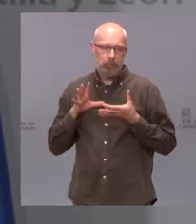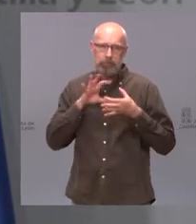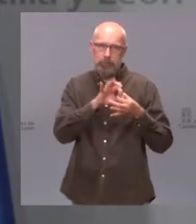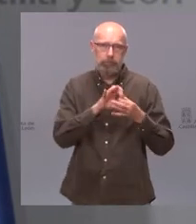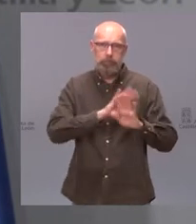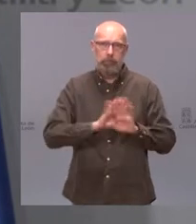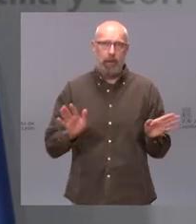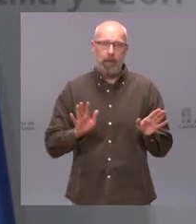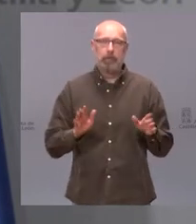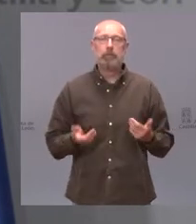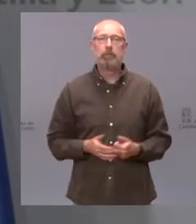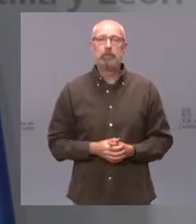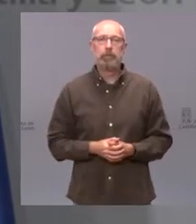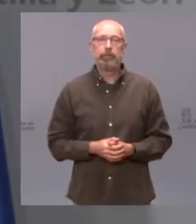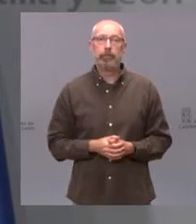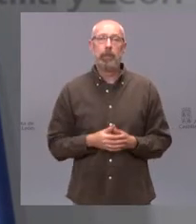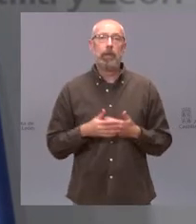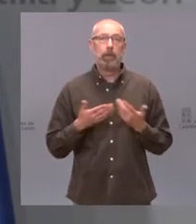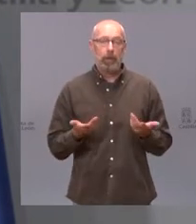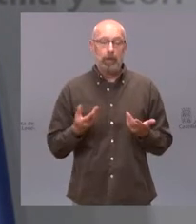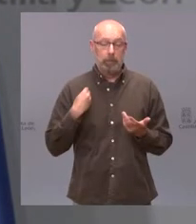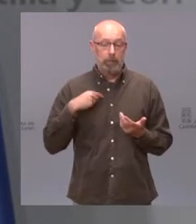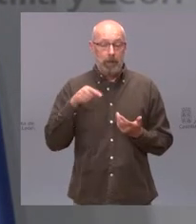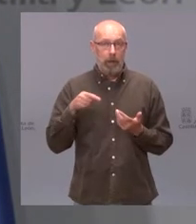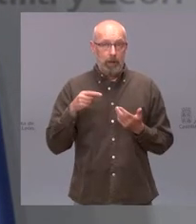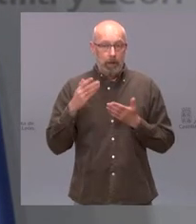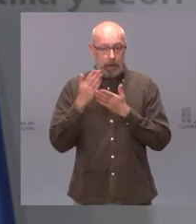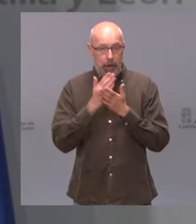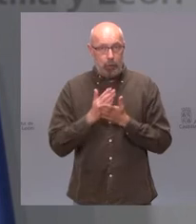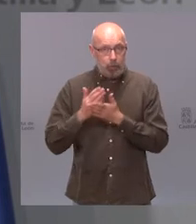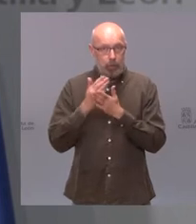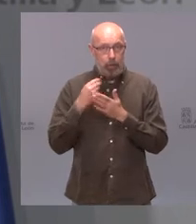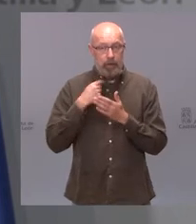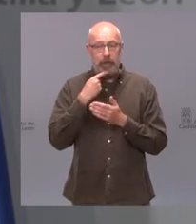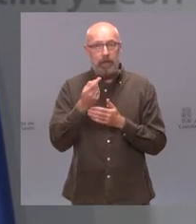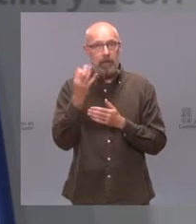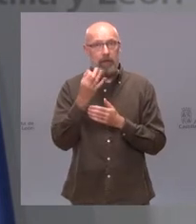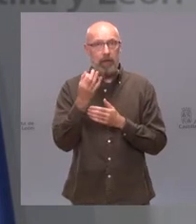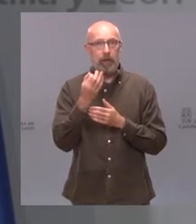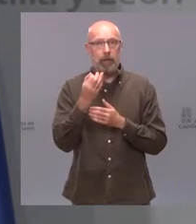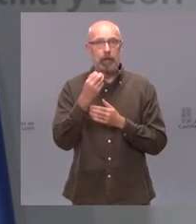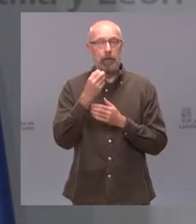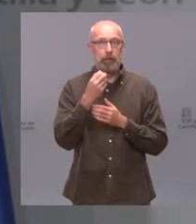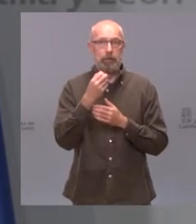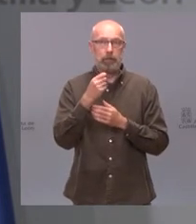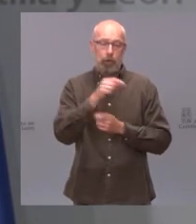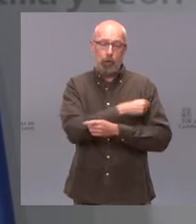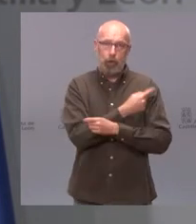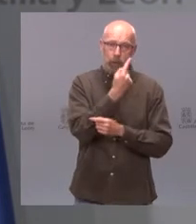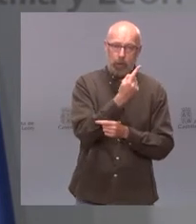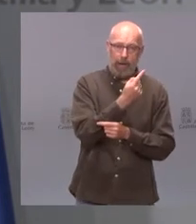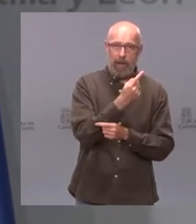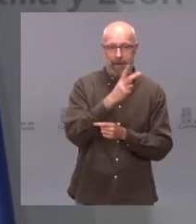estaría bueno, es que con dos dosis tienes más anticuerpos que con una dosis, pero claro, para